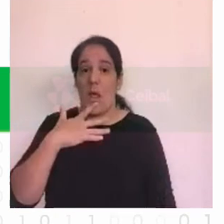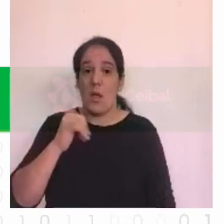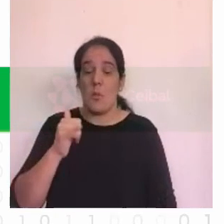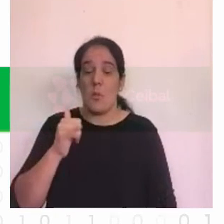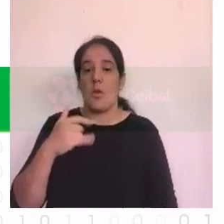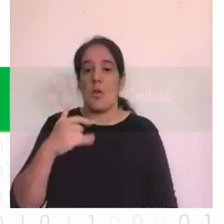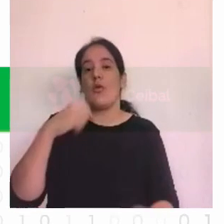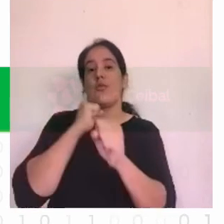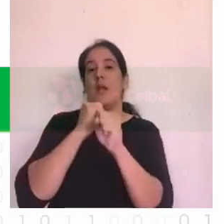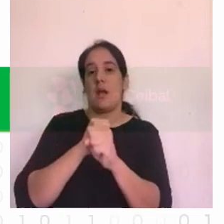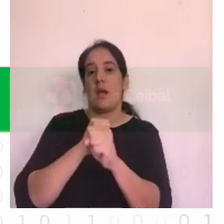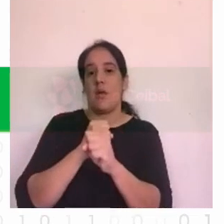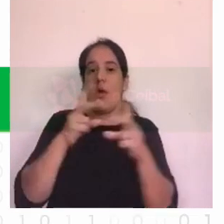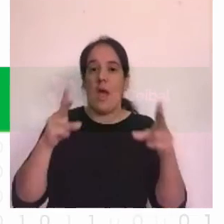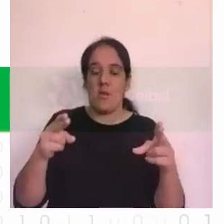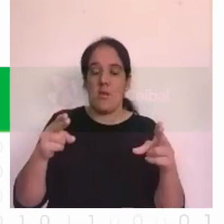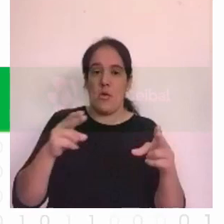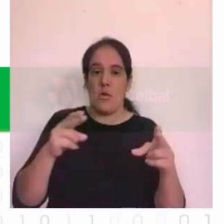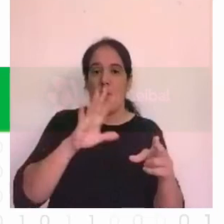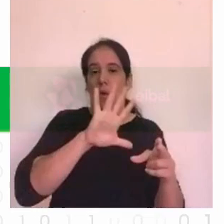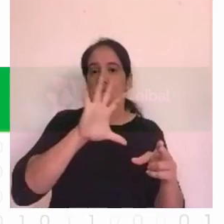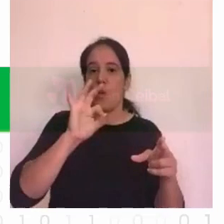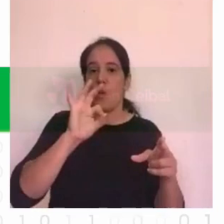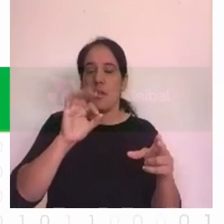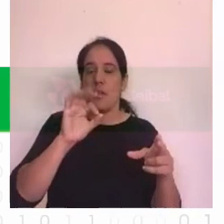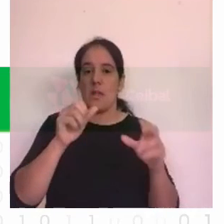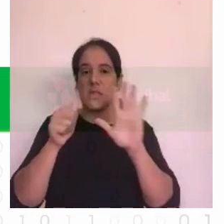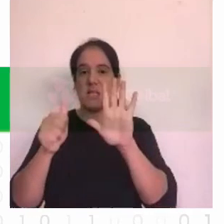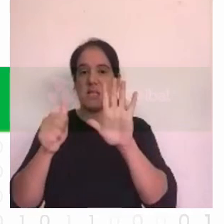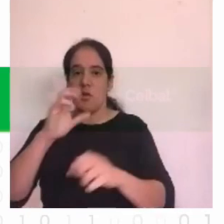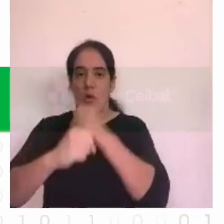edad de 50 y 65 años. Entonces vemos, por ejemplo, que en la